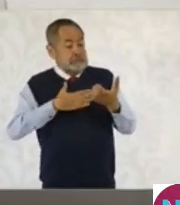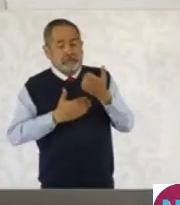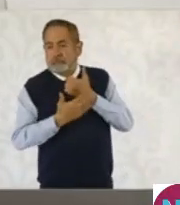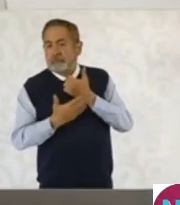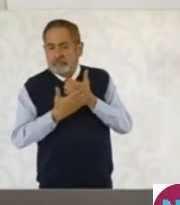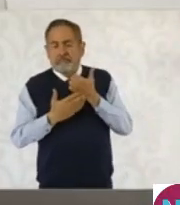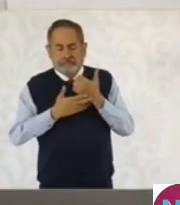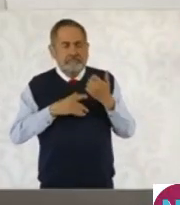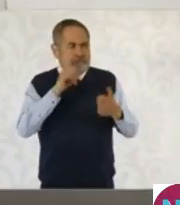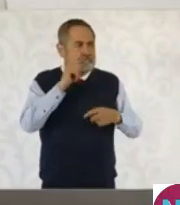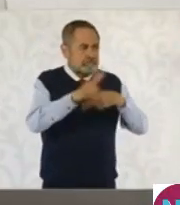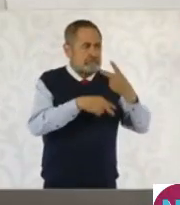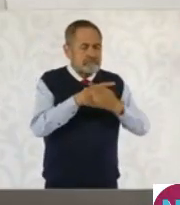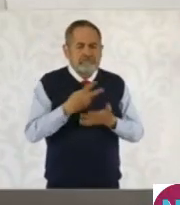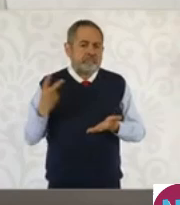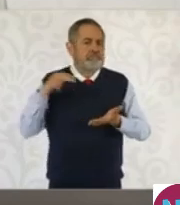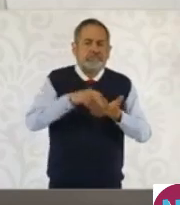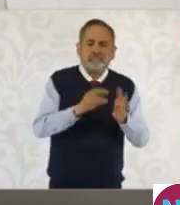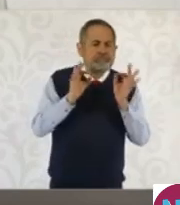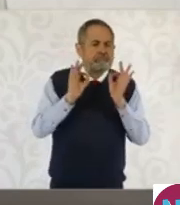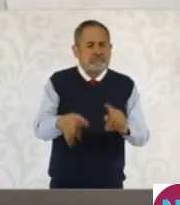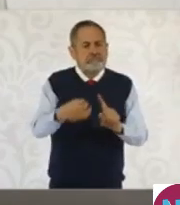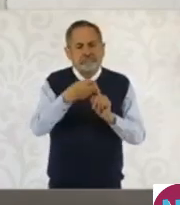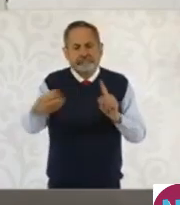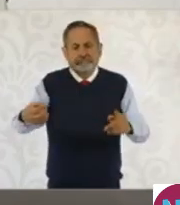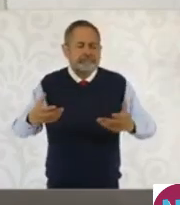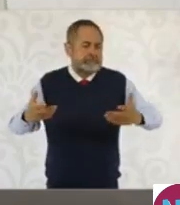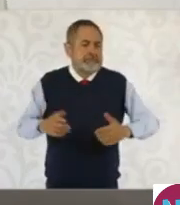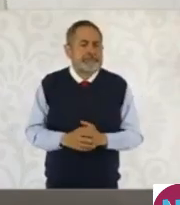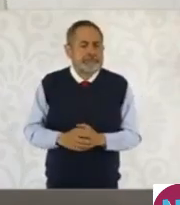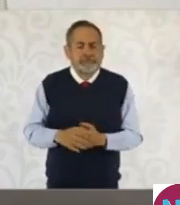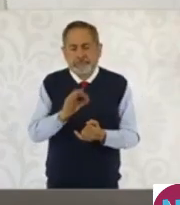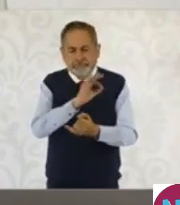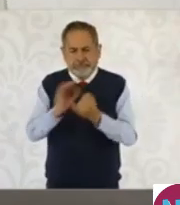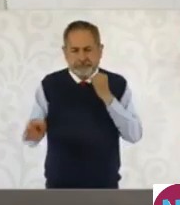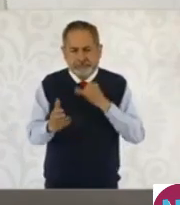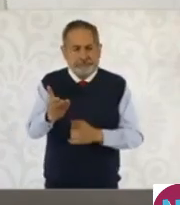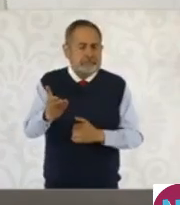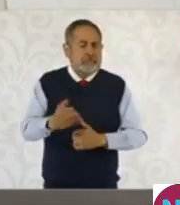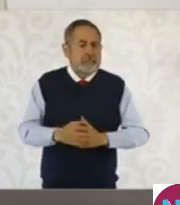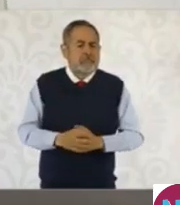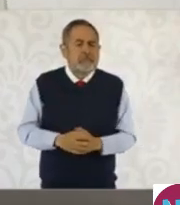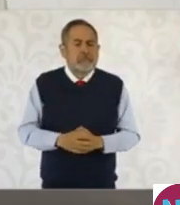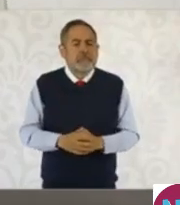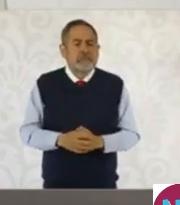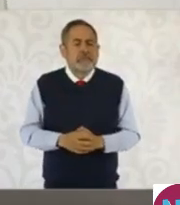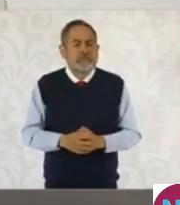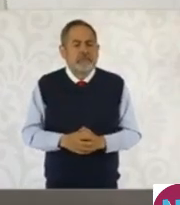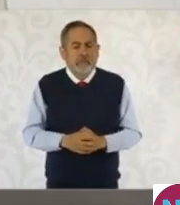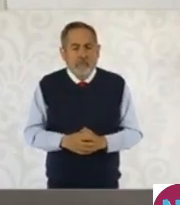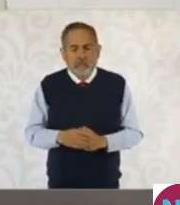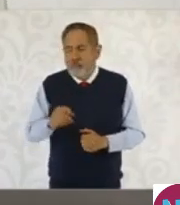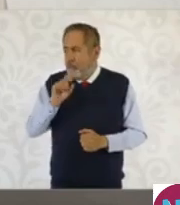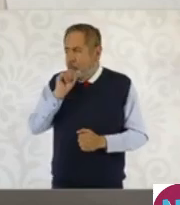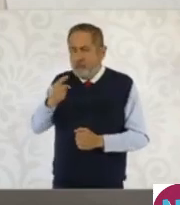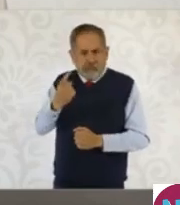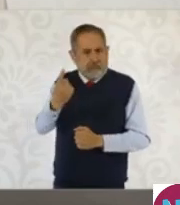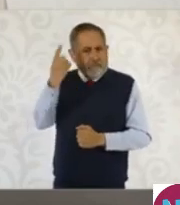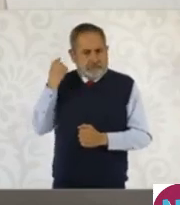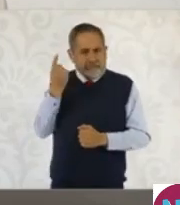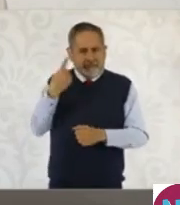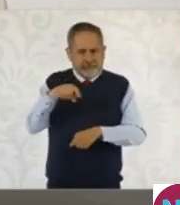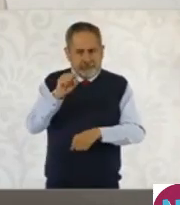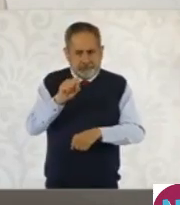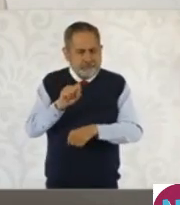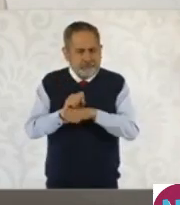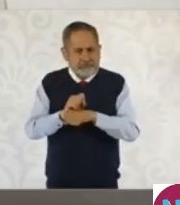de la referencia a otras especialidades. Y finalmente, Presidenta, como nos lo llevamos a cabo la semana